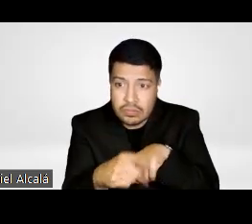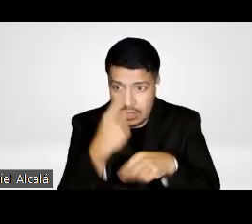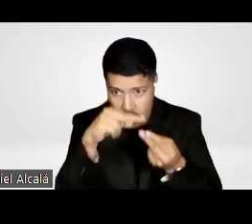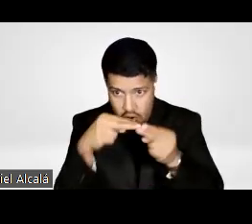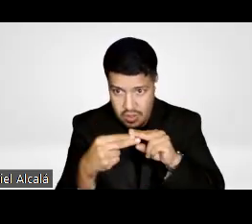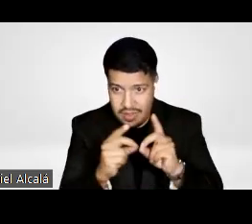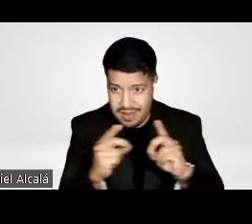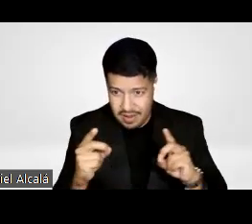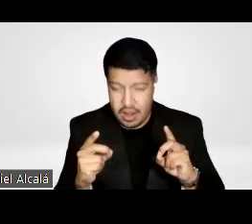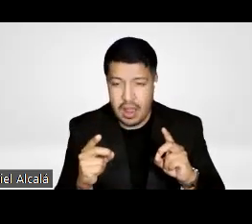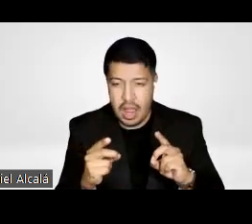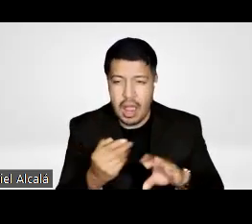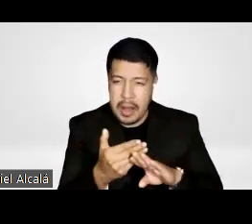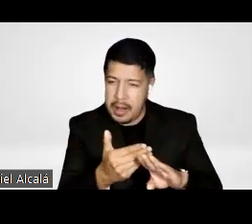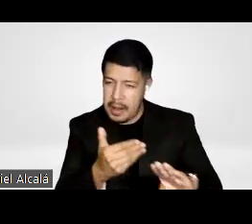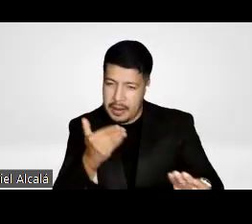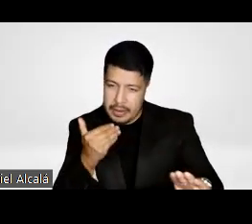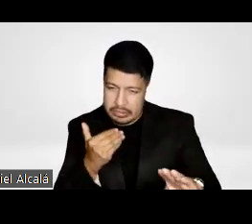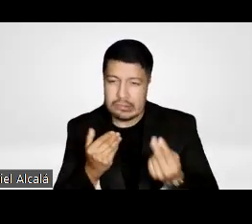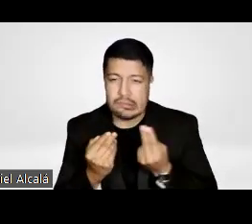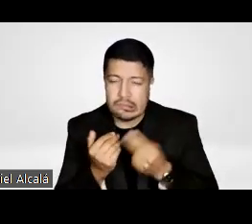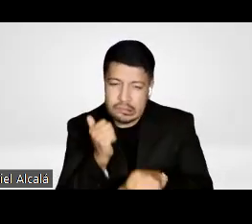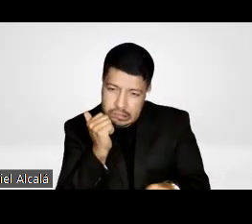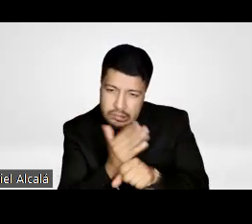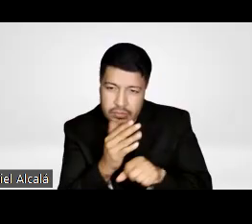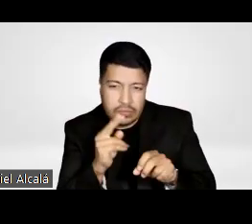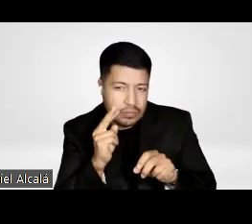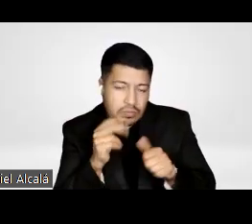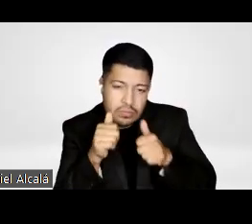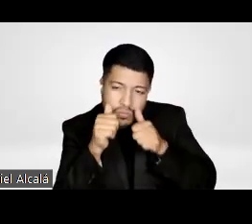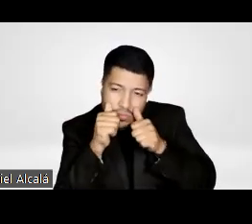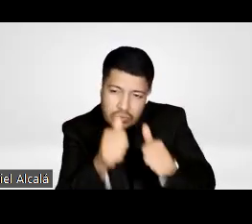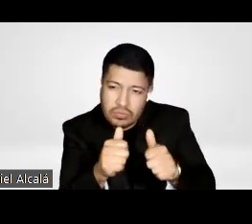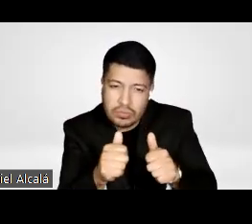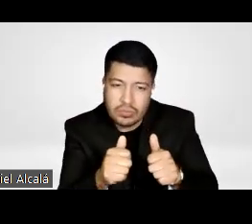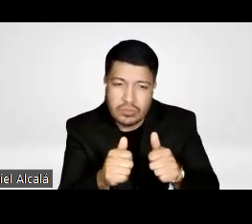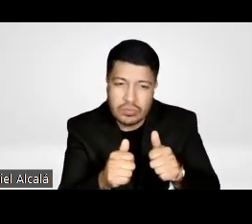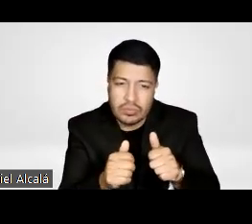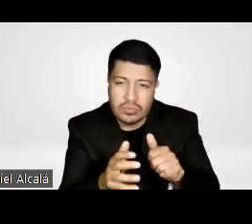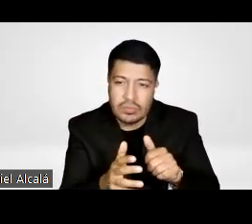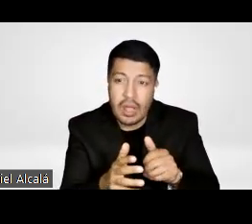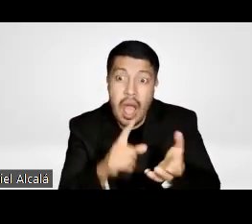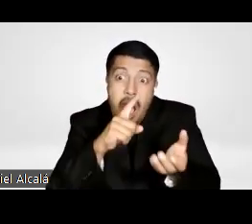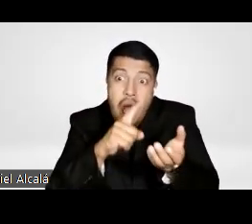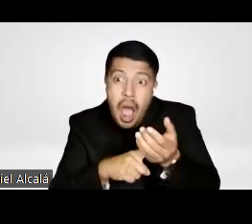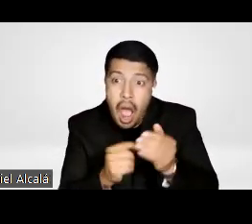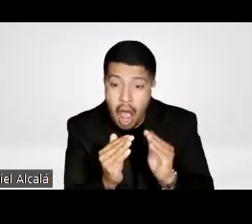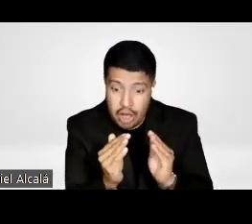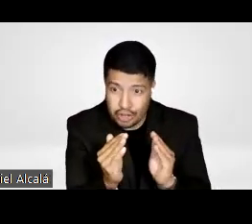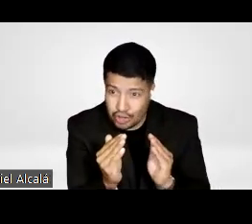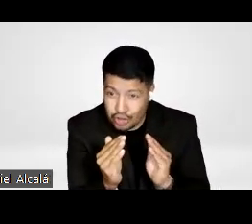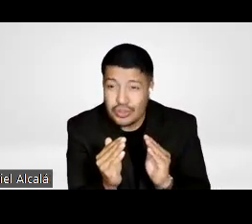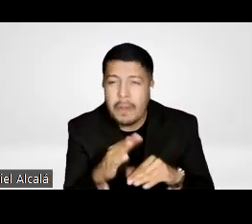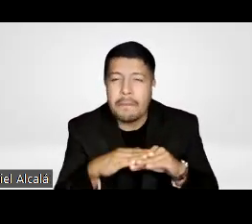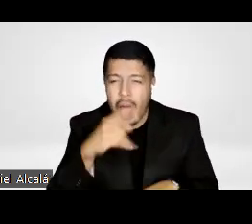iniciar intervenciones en forma temprana y aprovechar los periodos de mayor plasticidad cerebral para así modificar el pronóstico